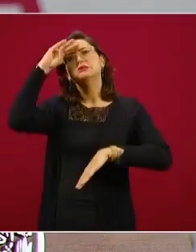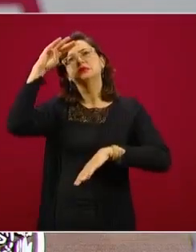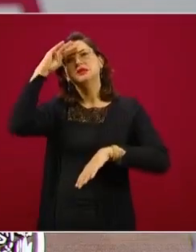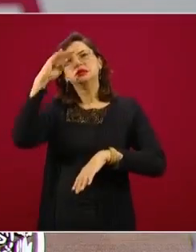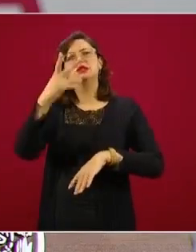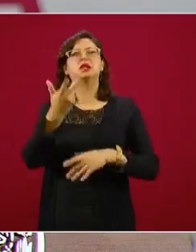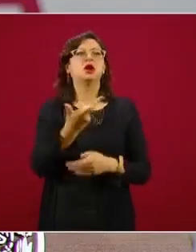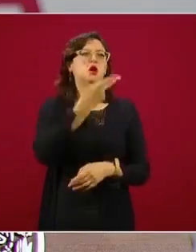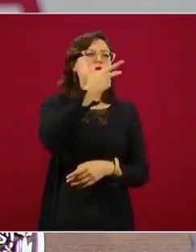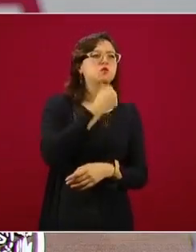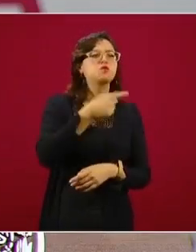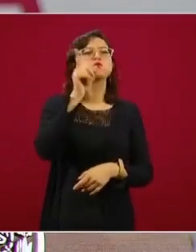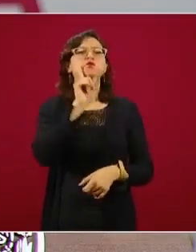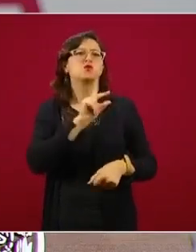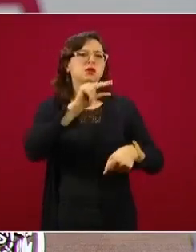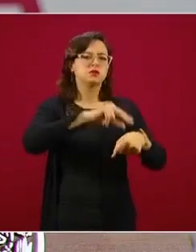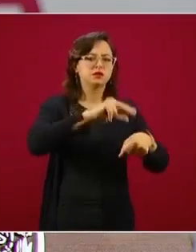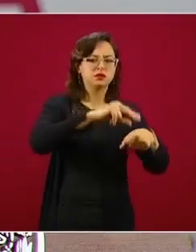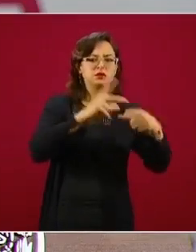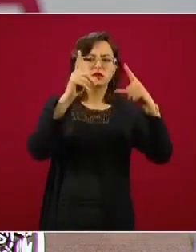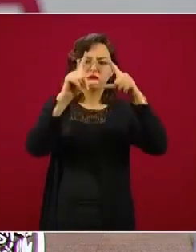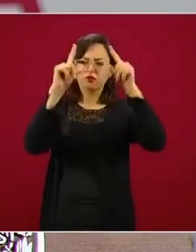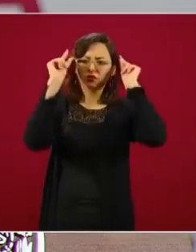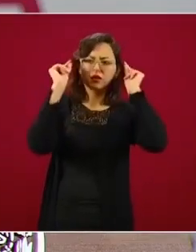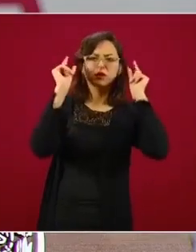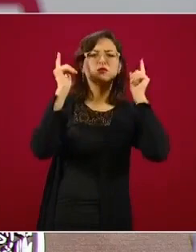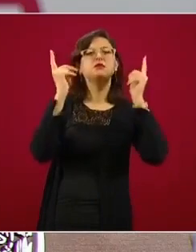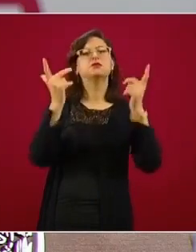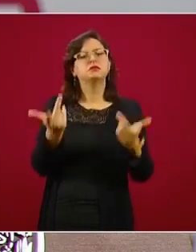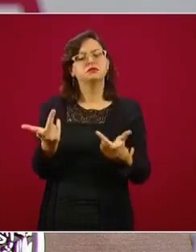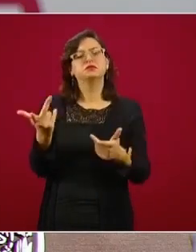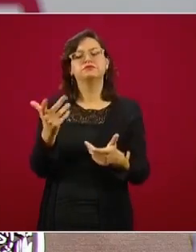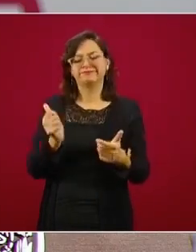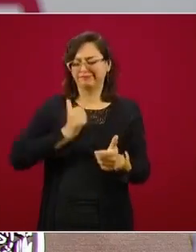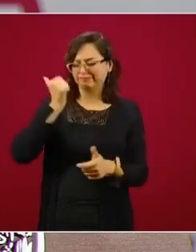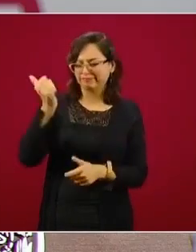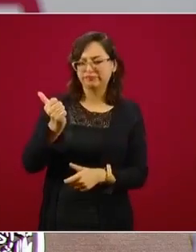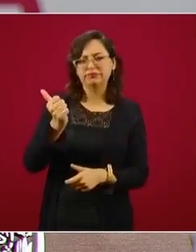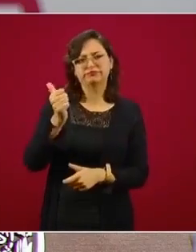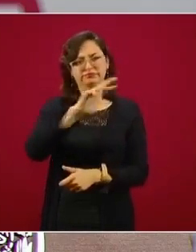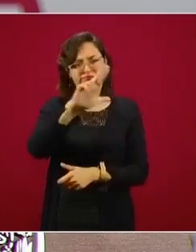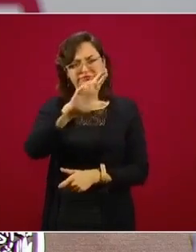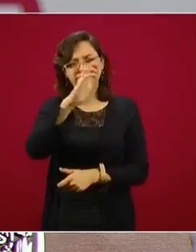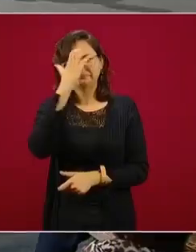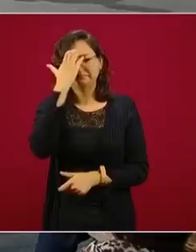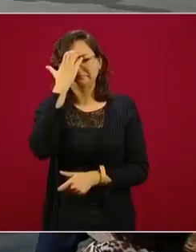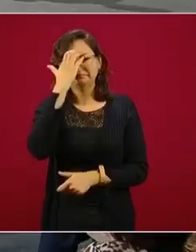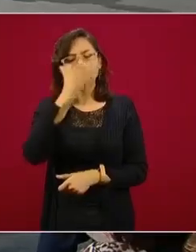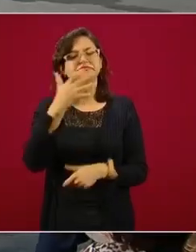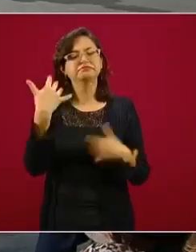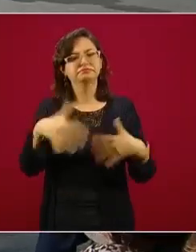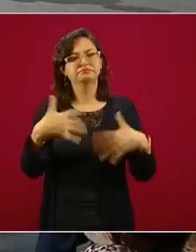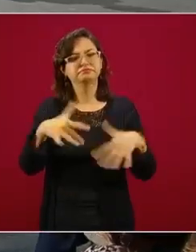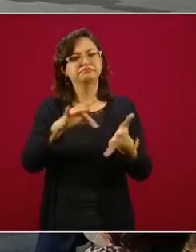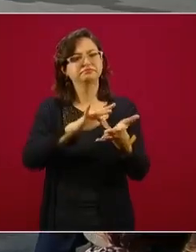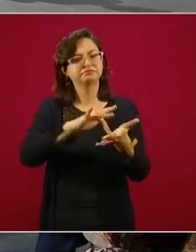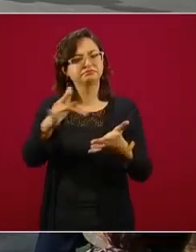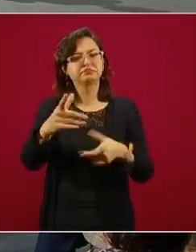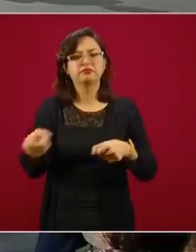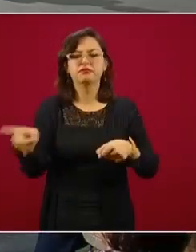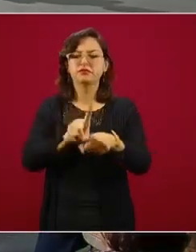mujeres, enfermeras, que aprovecho para dar reconocimiento y agradecimiento el Día Internacional de la Enfermera el día de